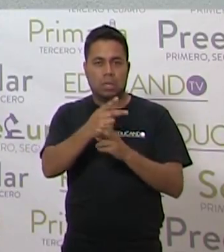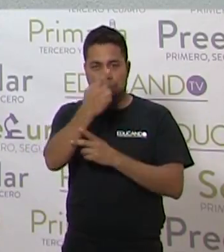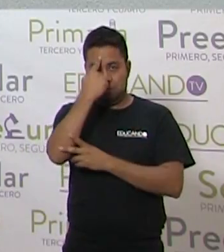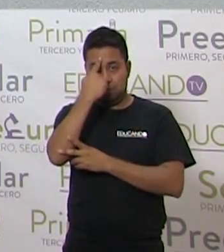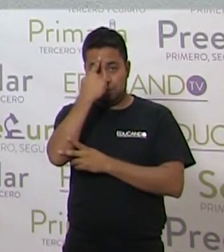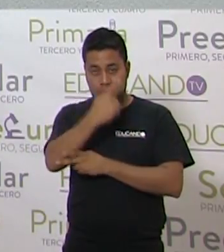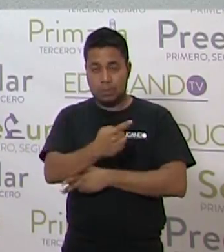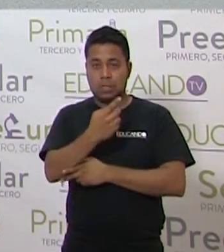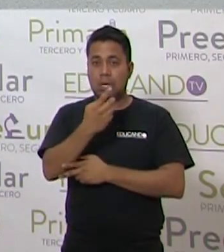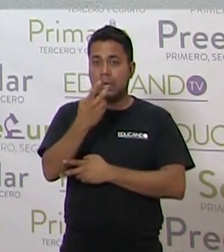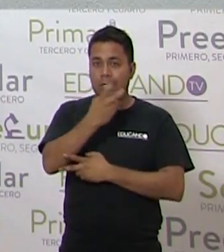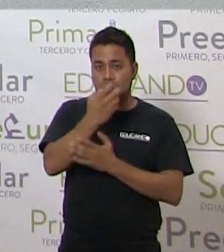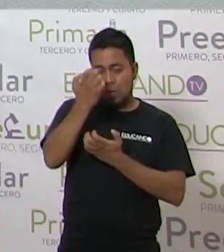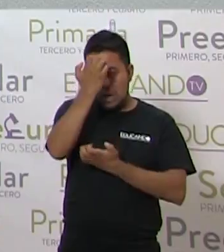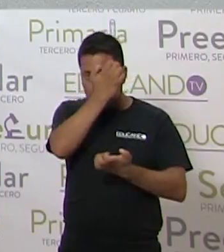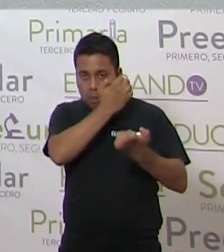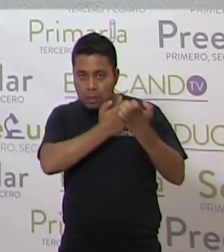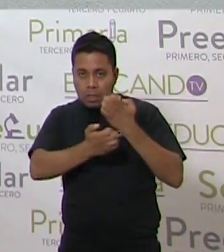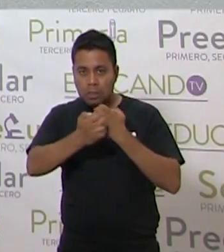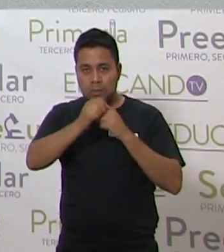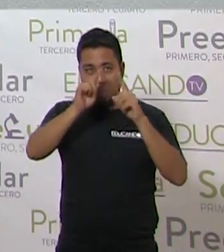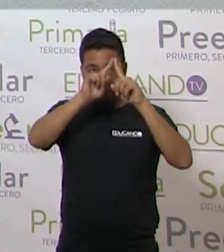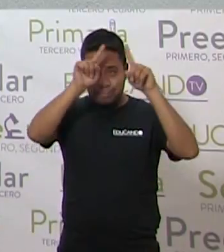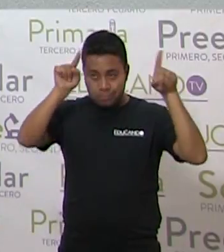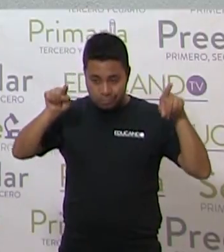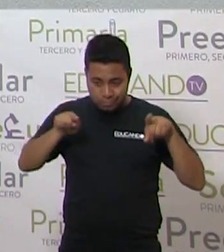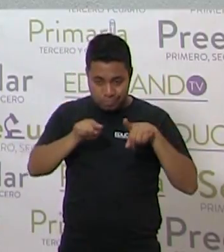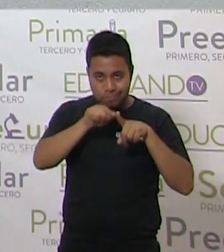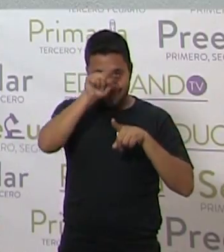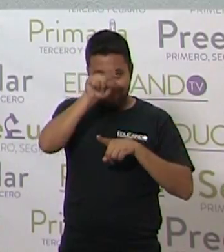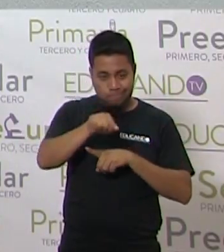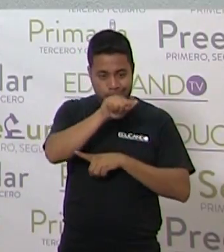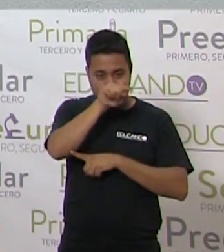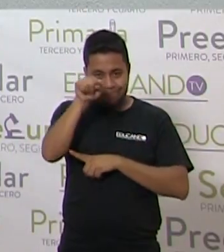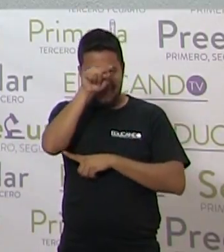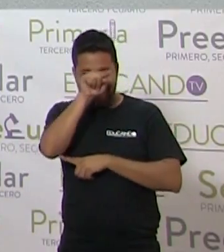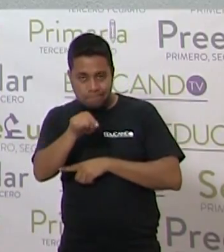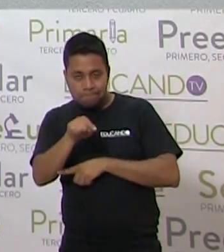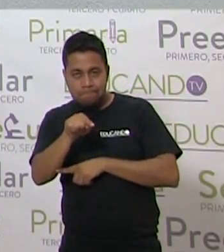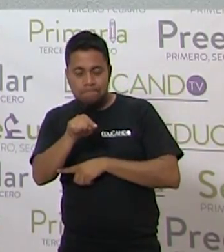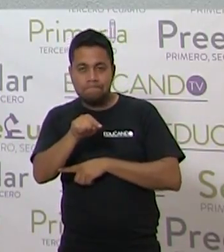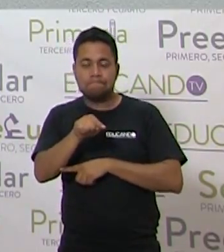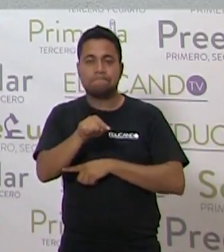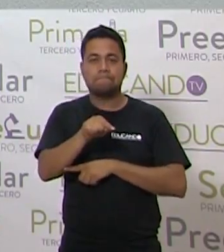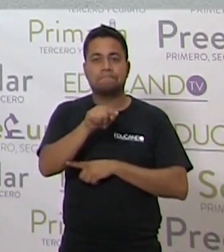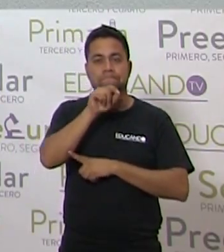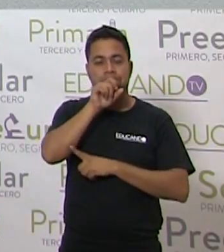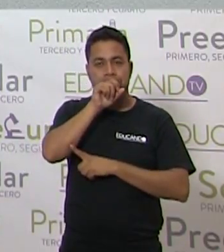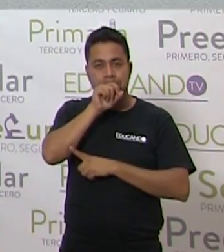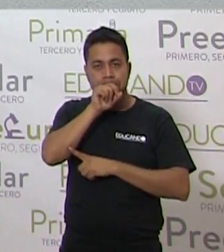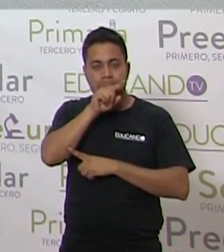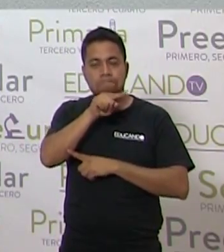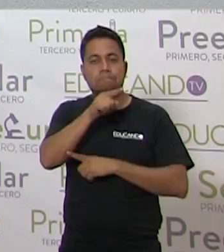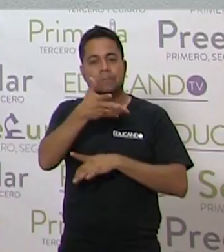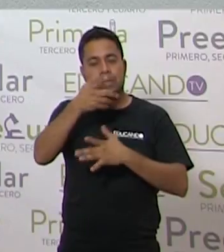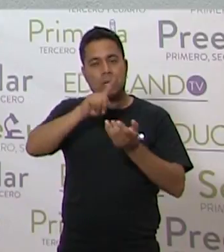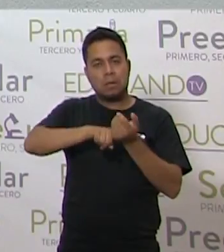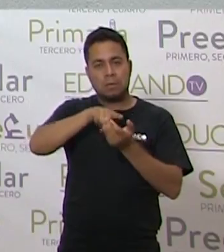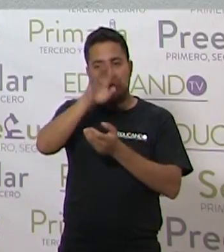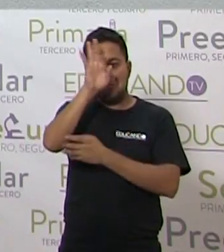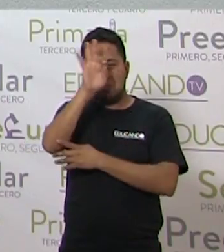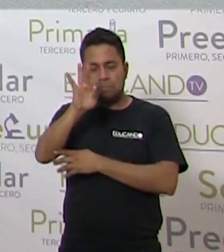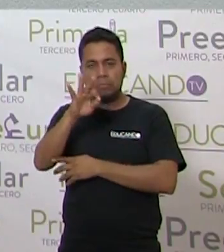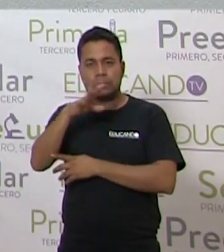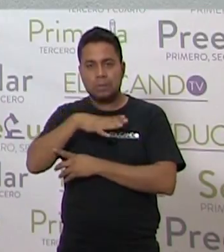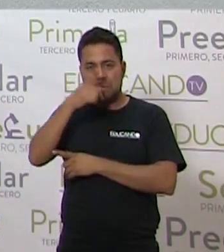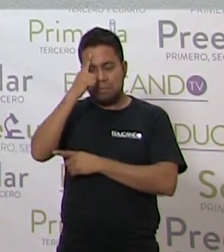esta analizando la Gráfica que tenemos y los los los este los elementos que tenemos de esta gráfica